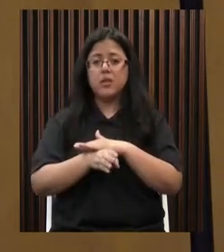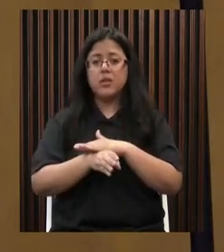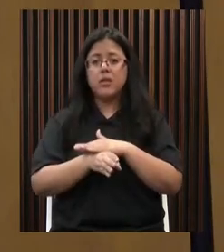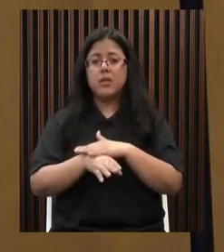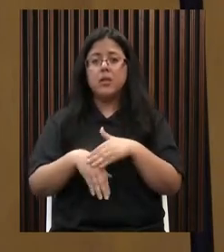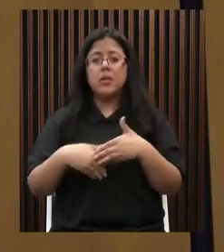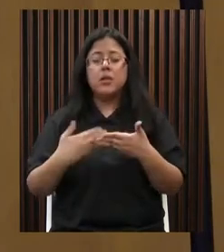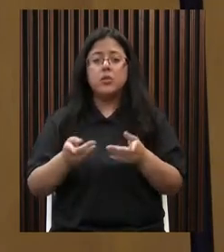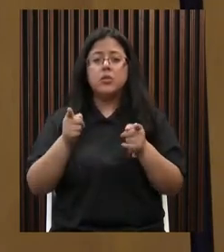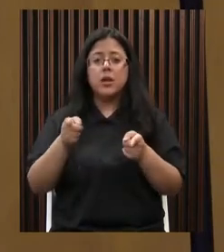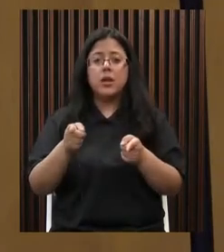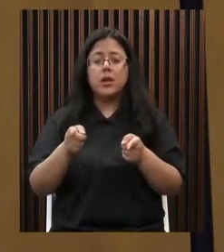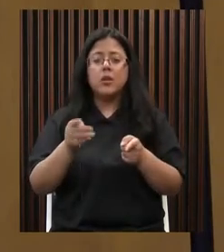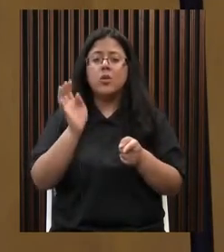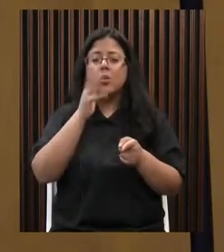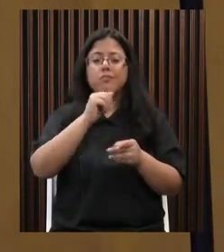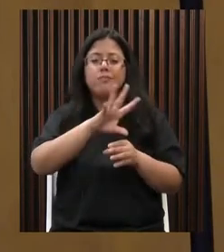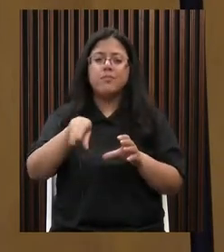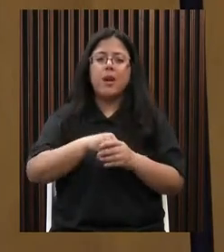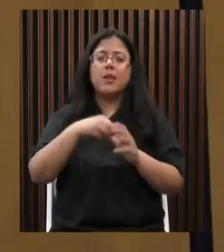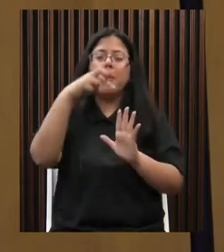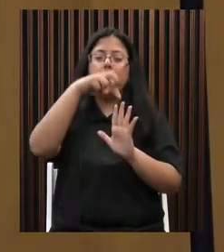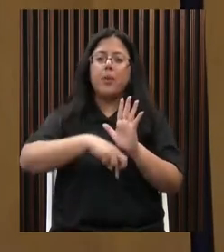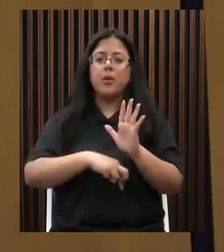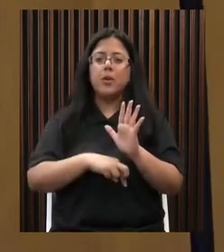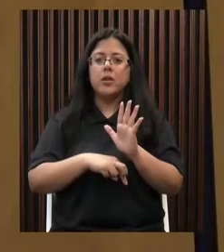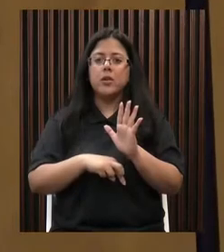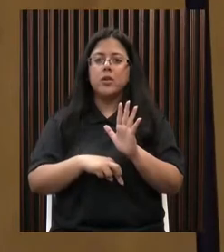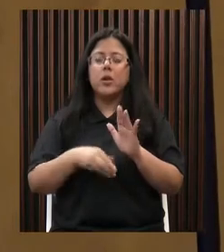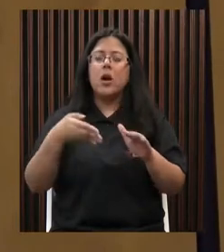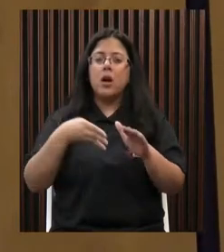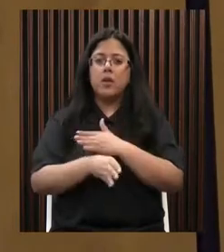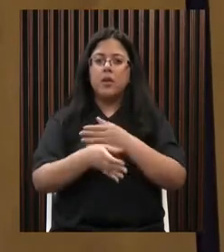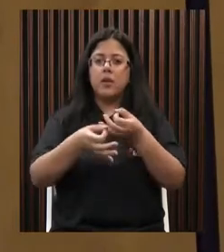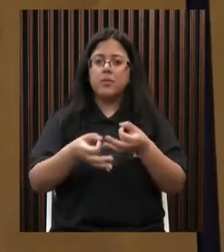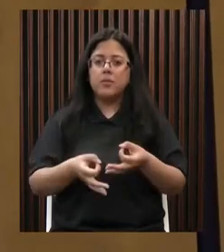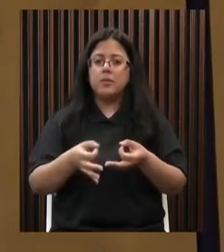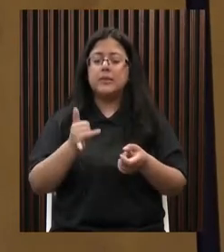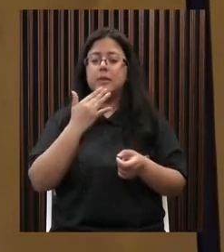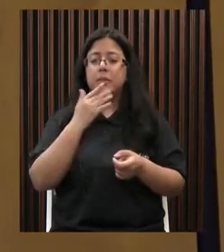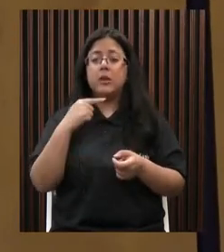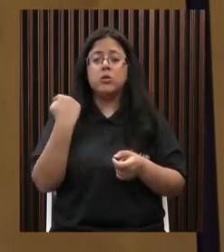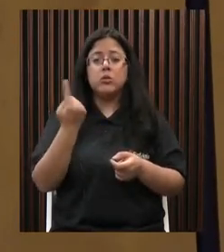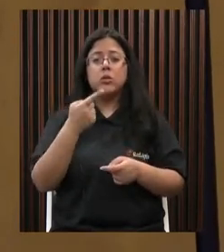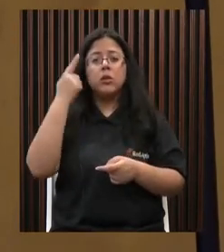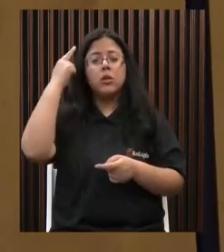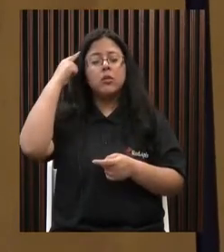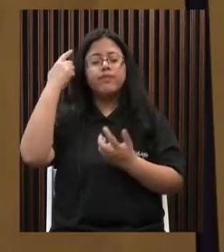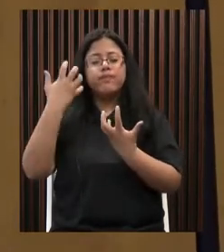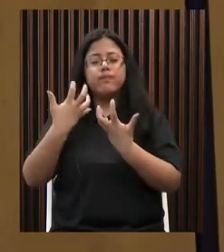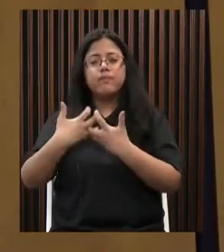no ha sido parte de este proyecto la accesibilidad. Y pensamos